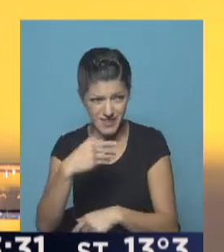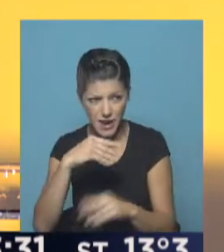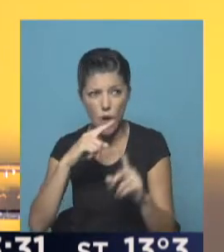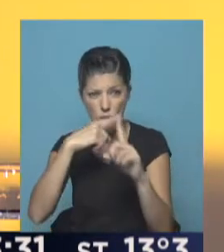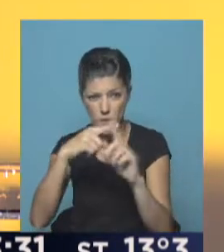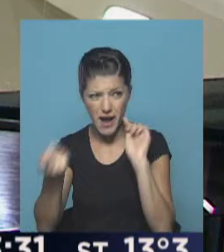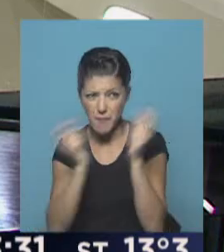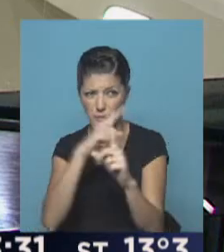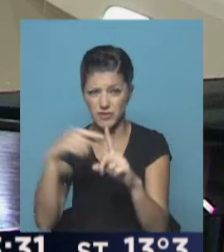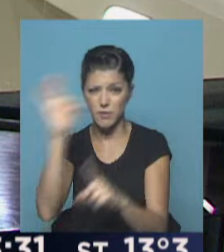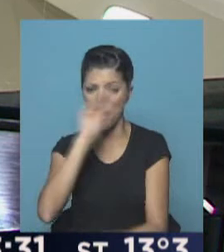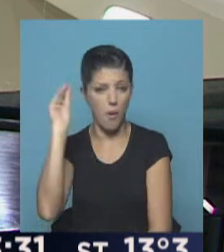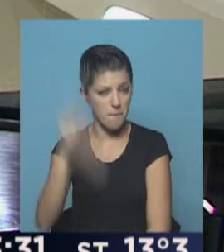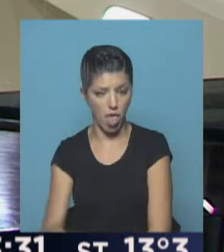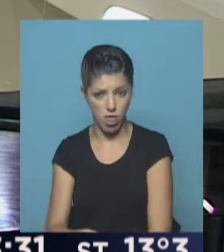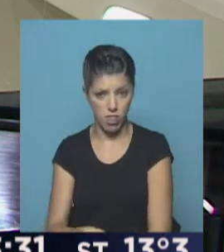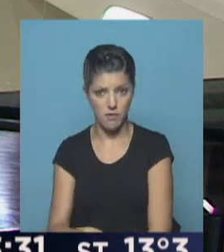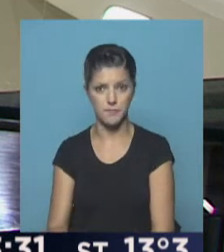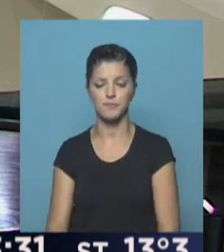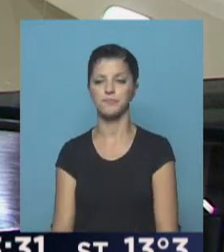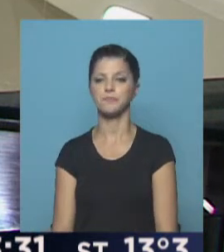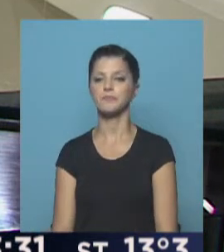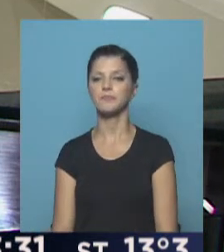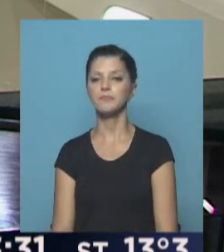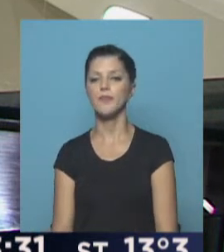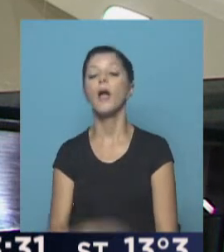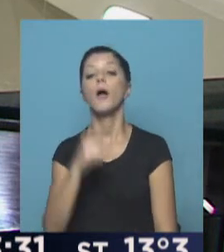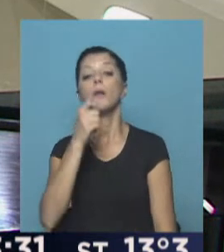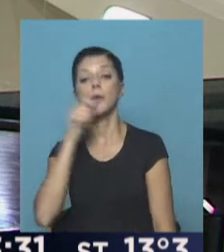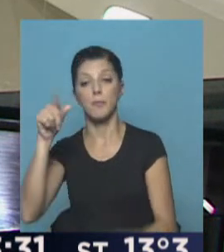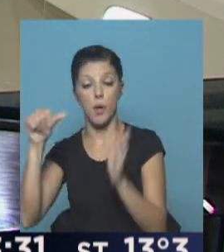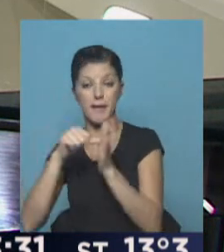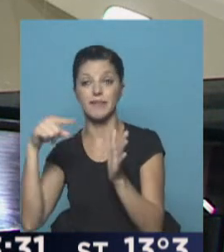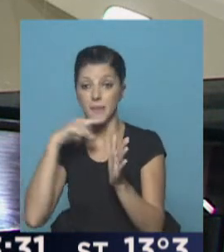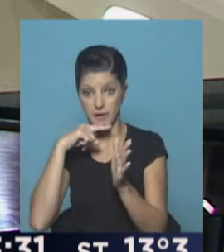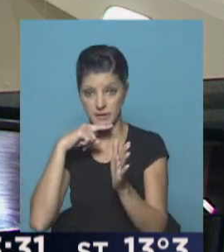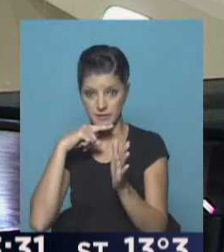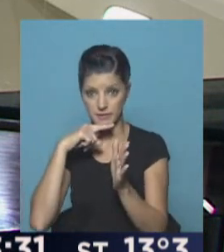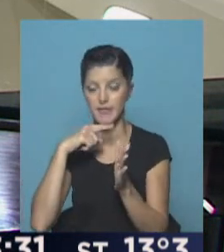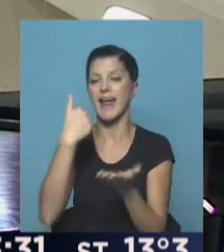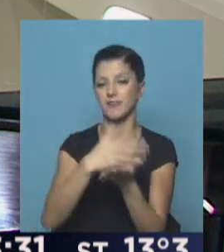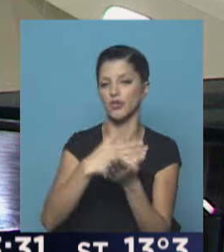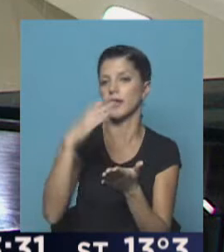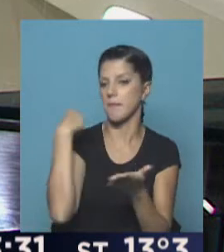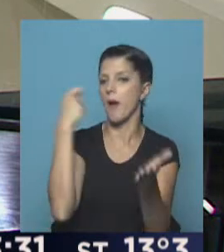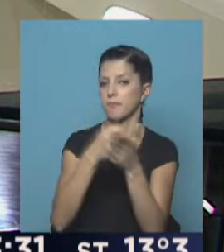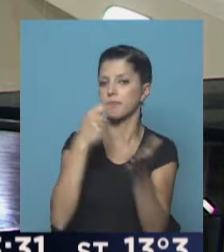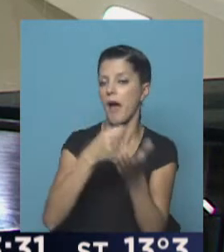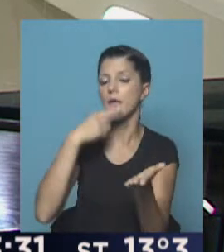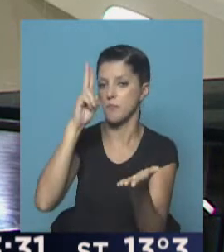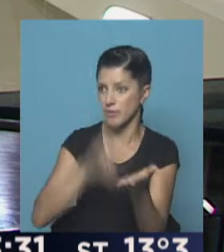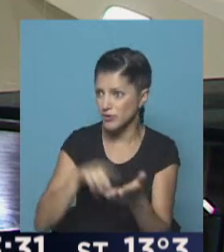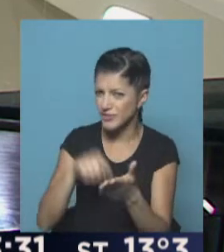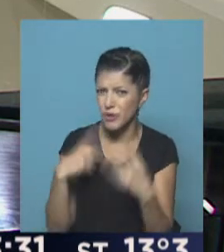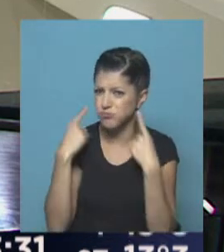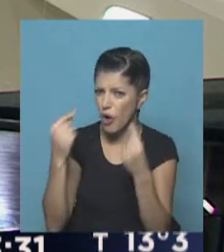en Alemania una de las cosas que aparecen en las clases que son aquellas que más aportan, hay una queja muy grande por esta